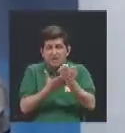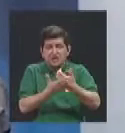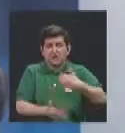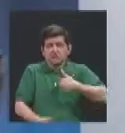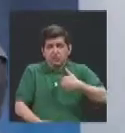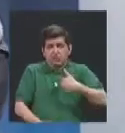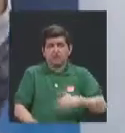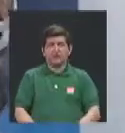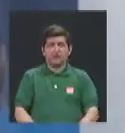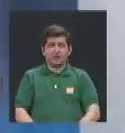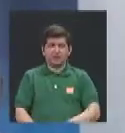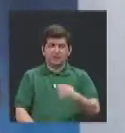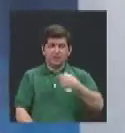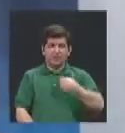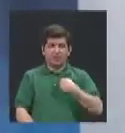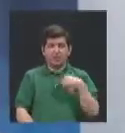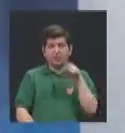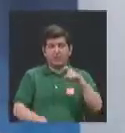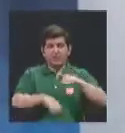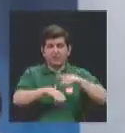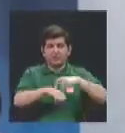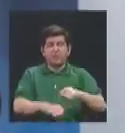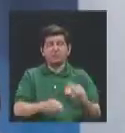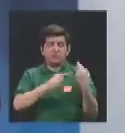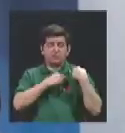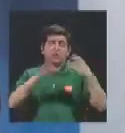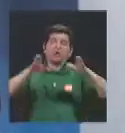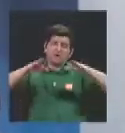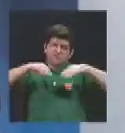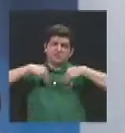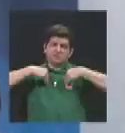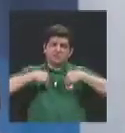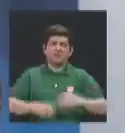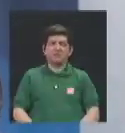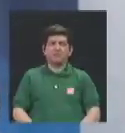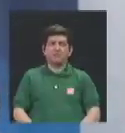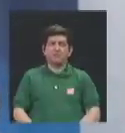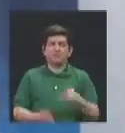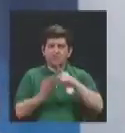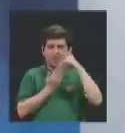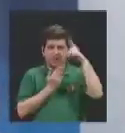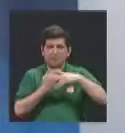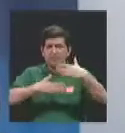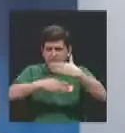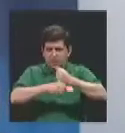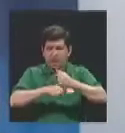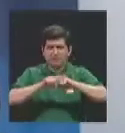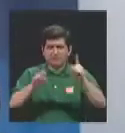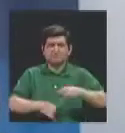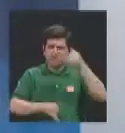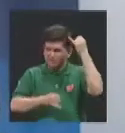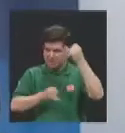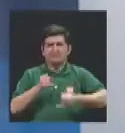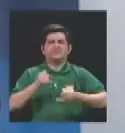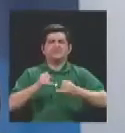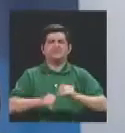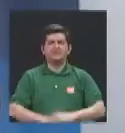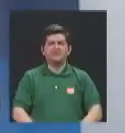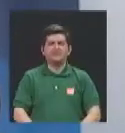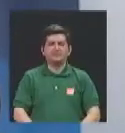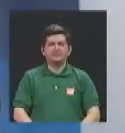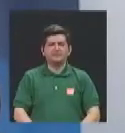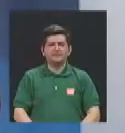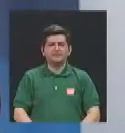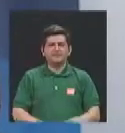en ese momento, entonces uno toma de repente ciertas responsabilidades para seguir estos programas. Pero